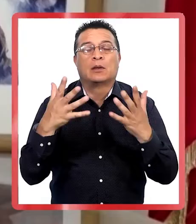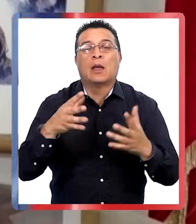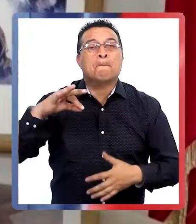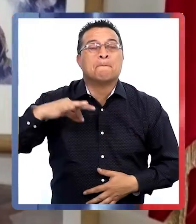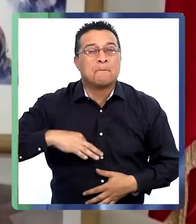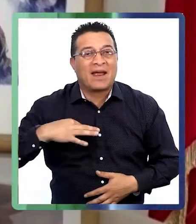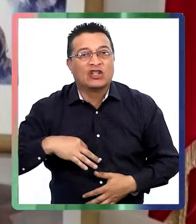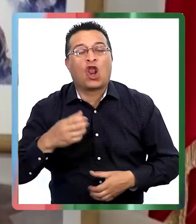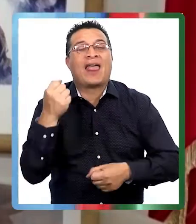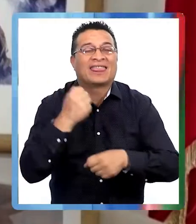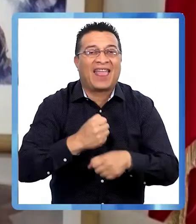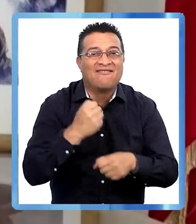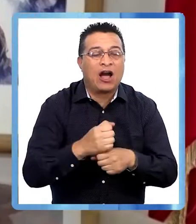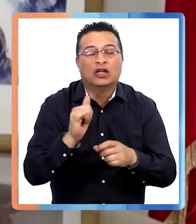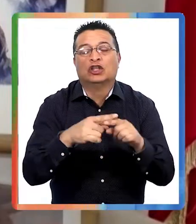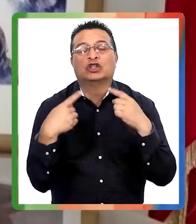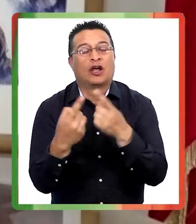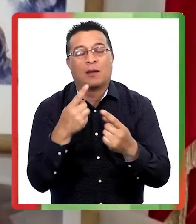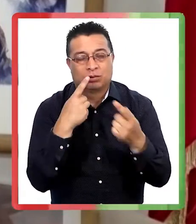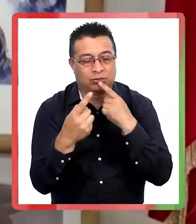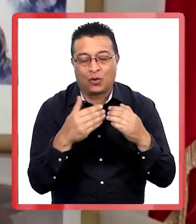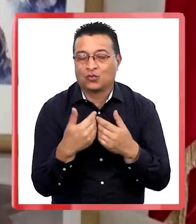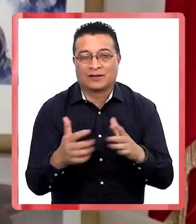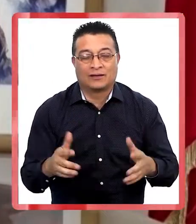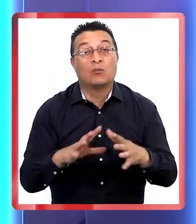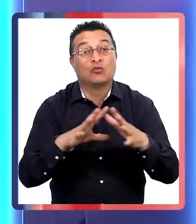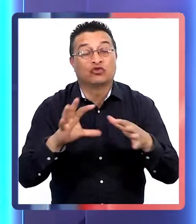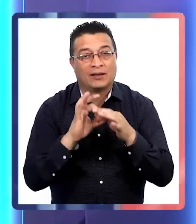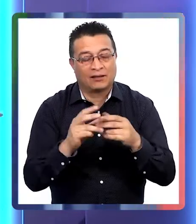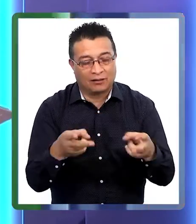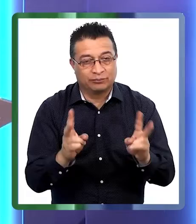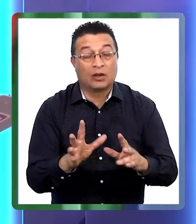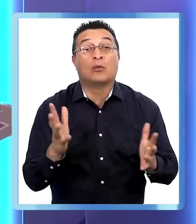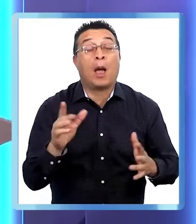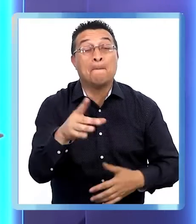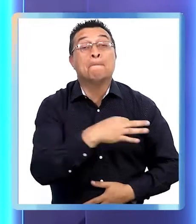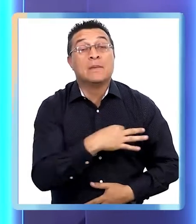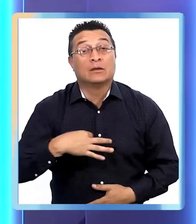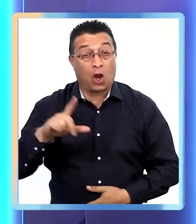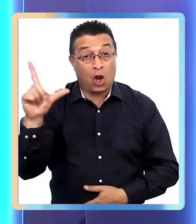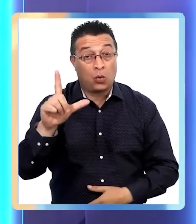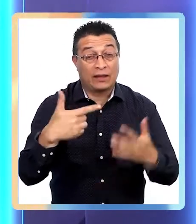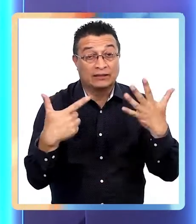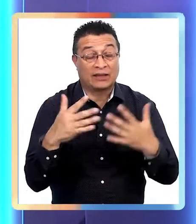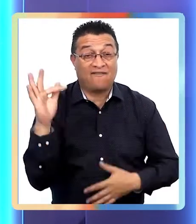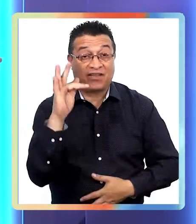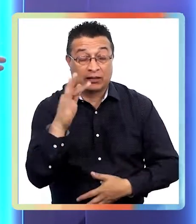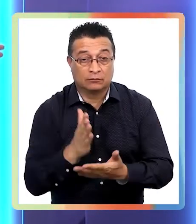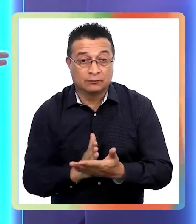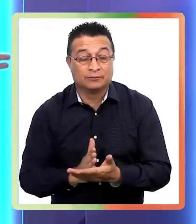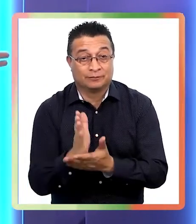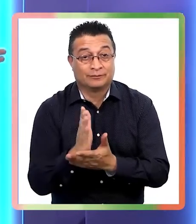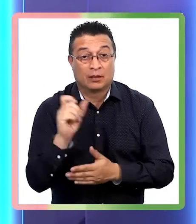en el mundo de la previsión, del trabajo y de todo lo que usted me quiera preguntar. Muchísimas gracias por su disposición. Bueno, ministro, el lunes 7 de